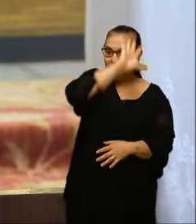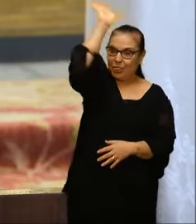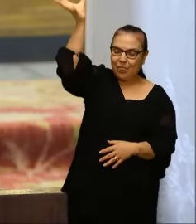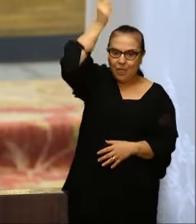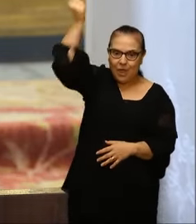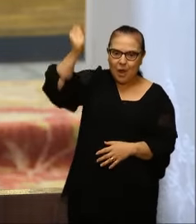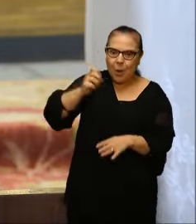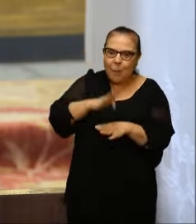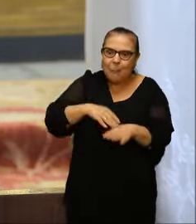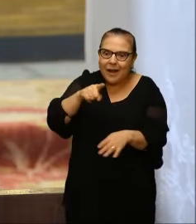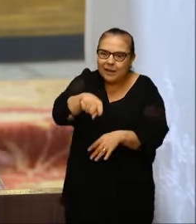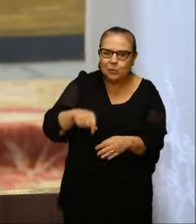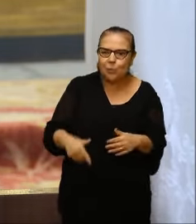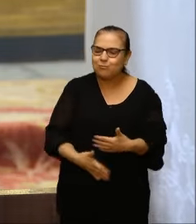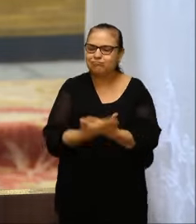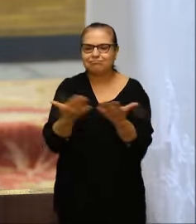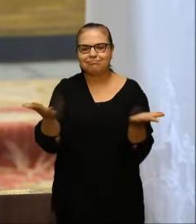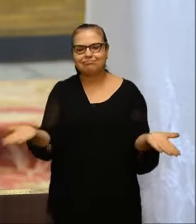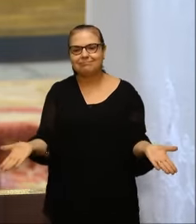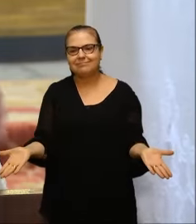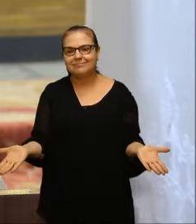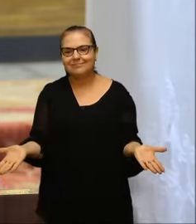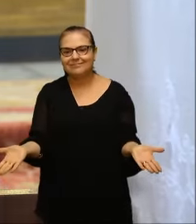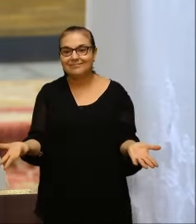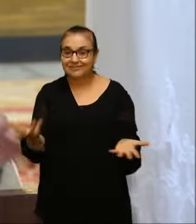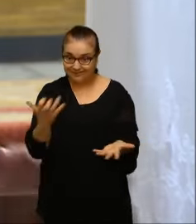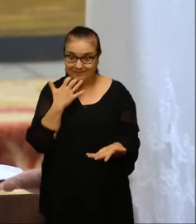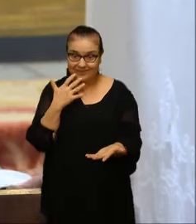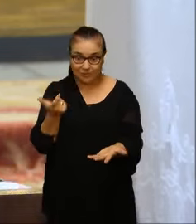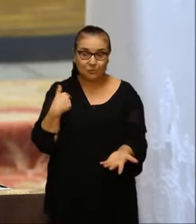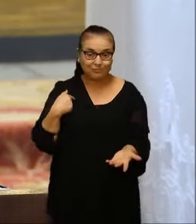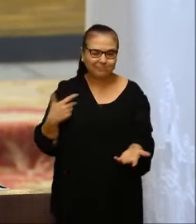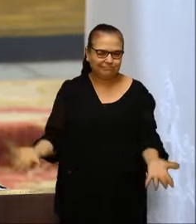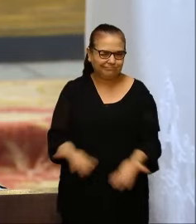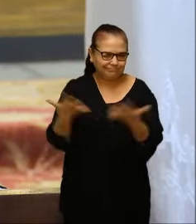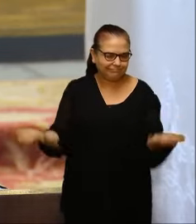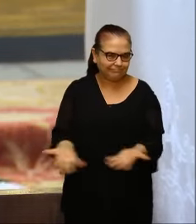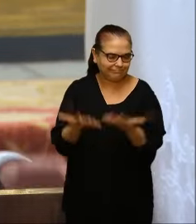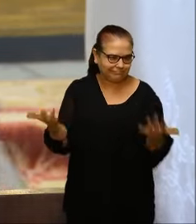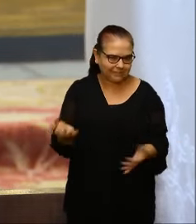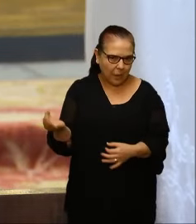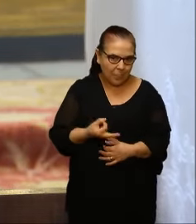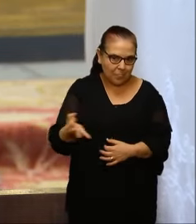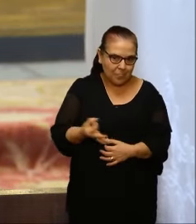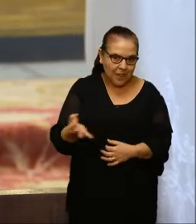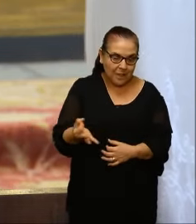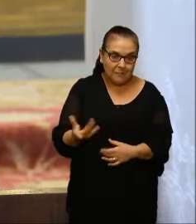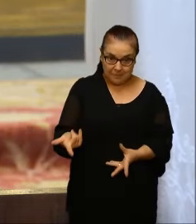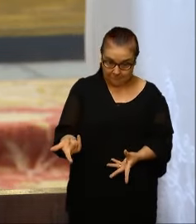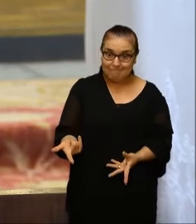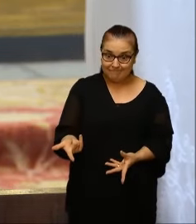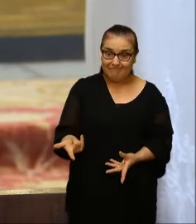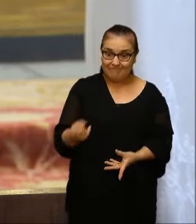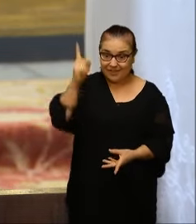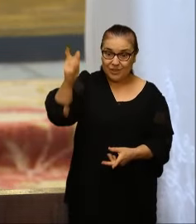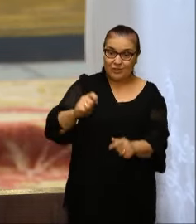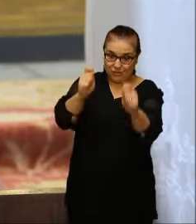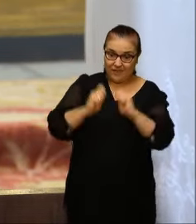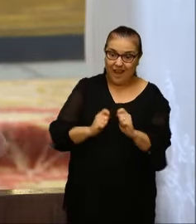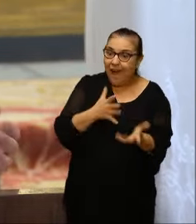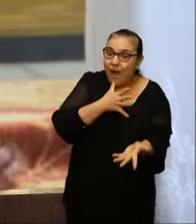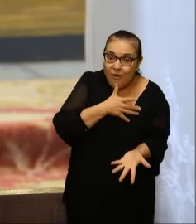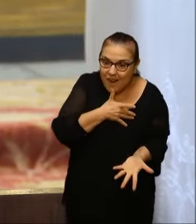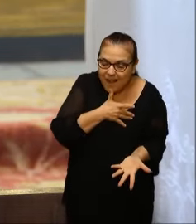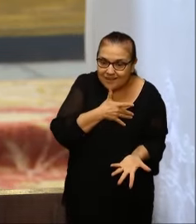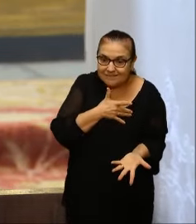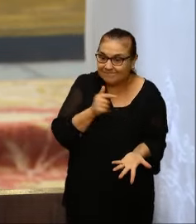Dios y ha sido entregado y desprendido, y se ha sabido poner las pilas. Todo esto es lo que hoy Dios te brinda,